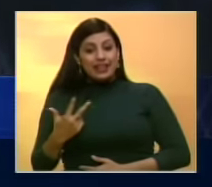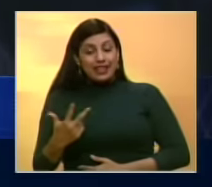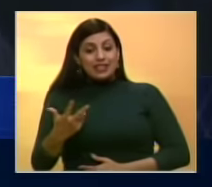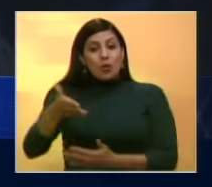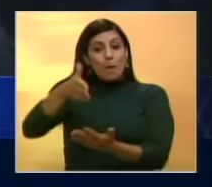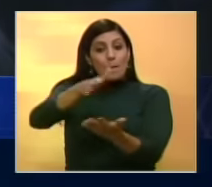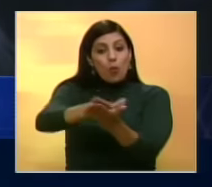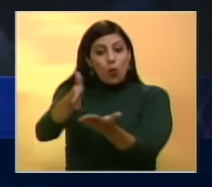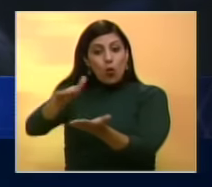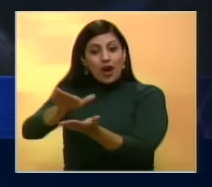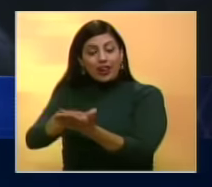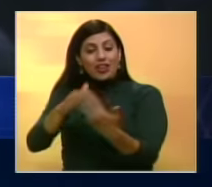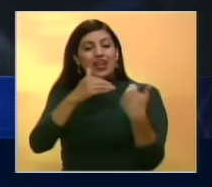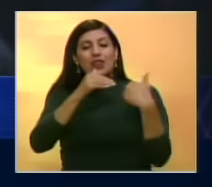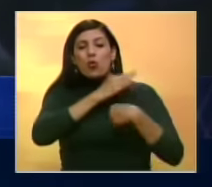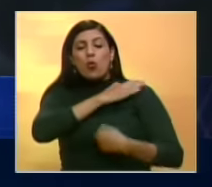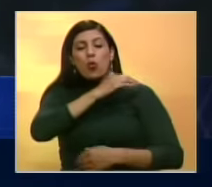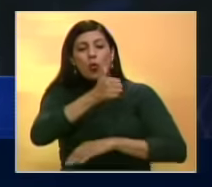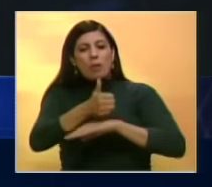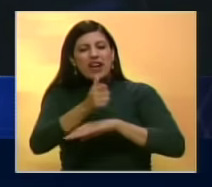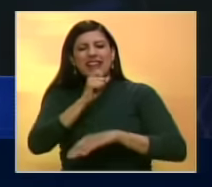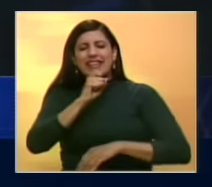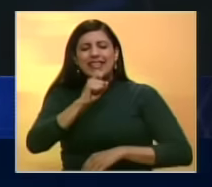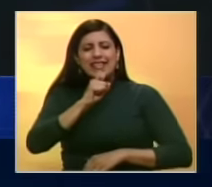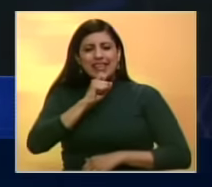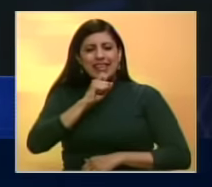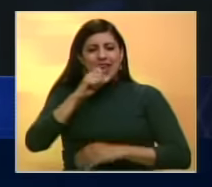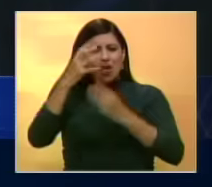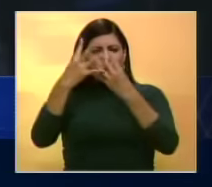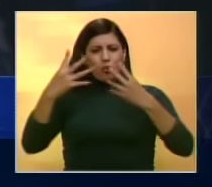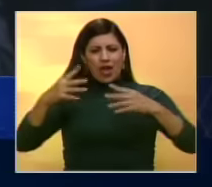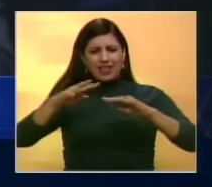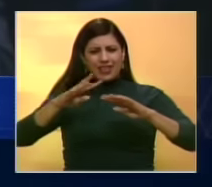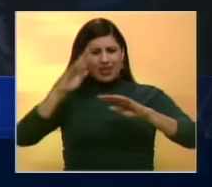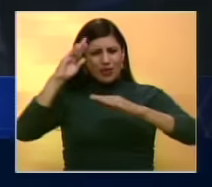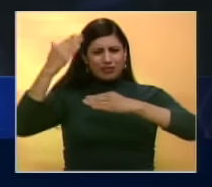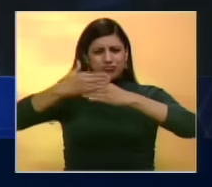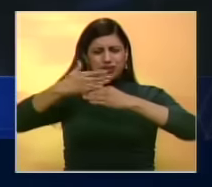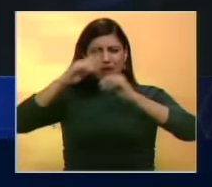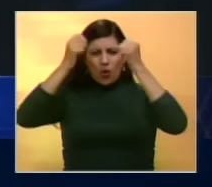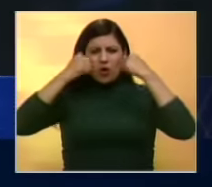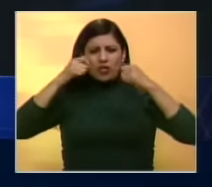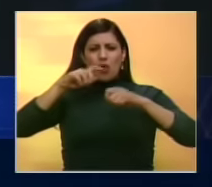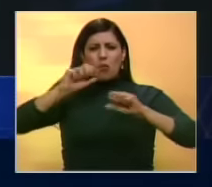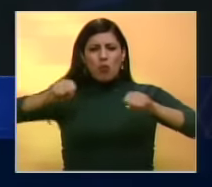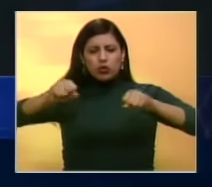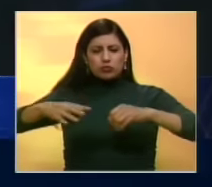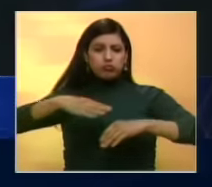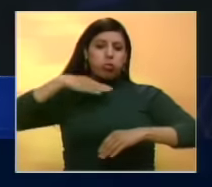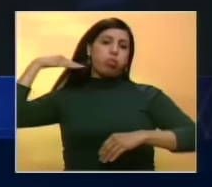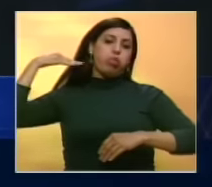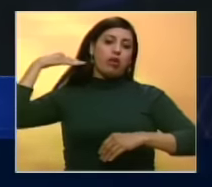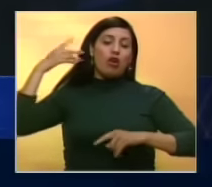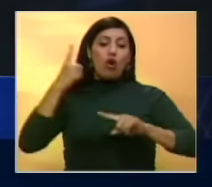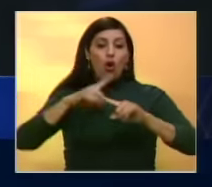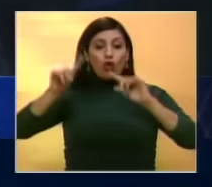muertos producto de las guayas que se pusieron allí motorizados degollados